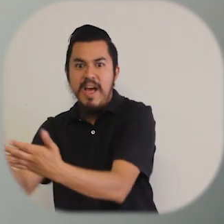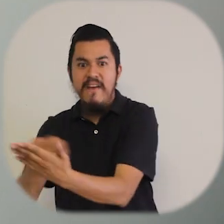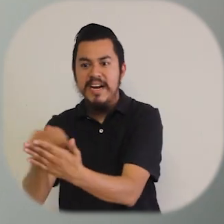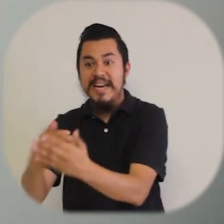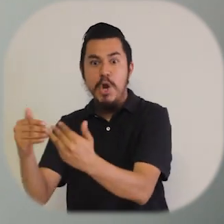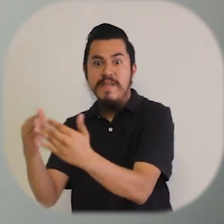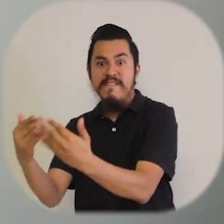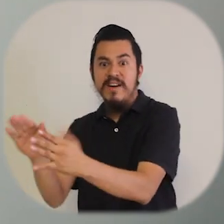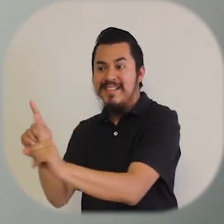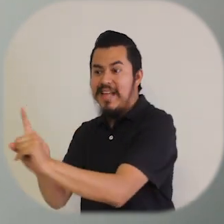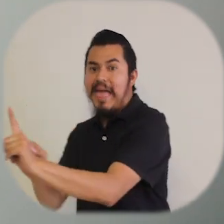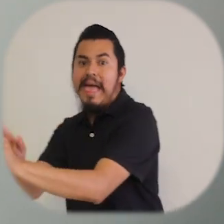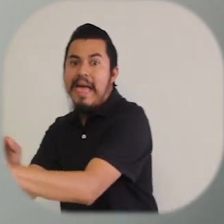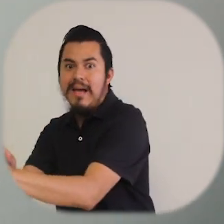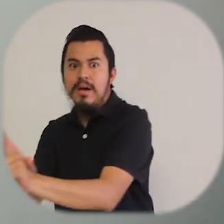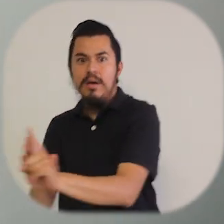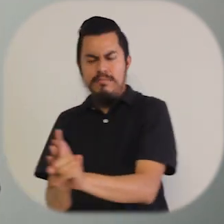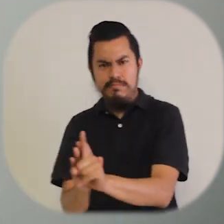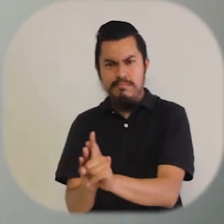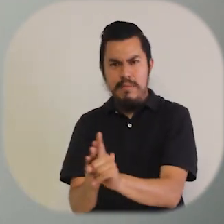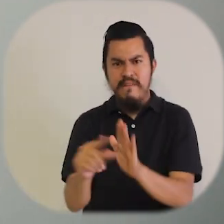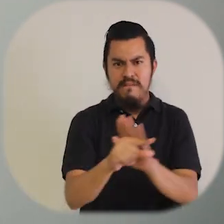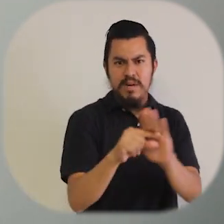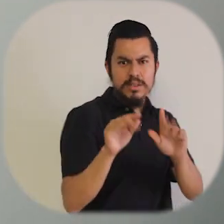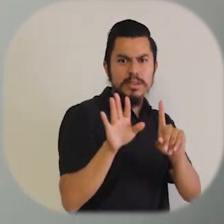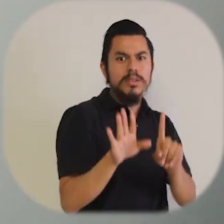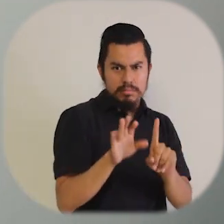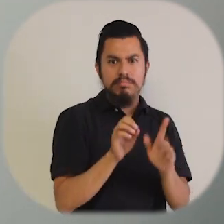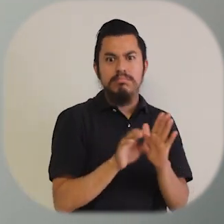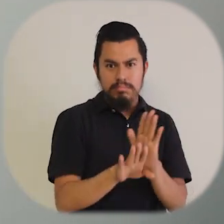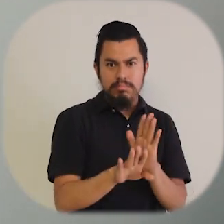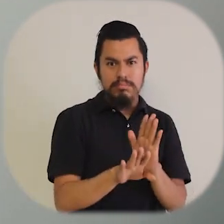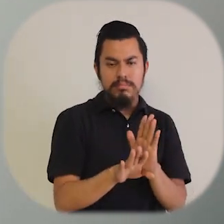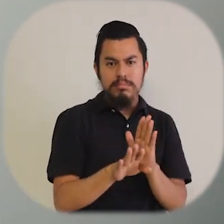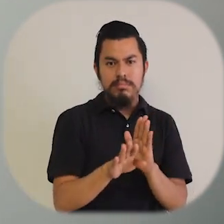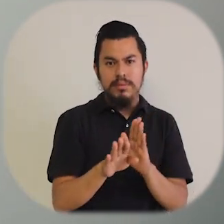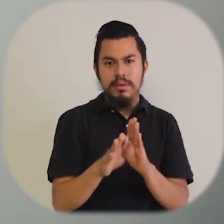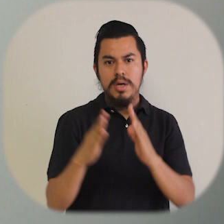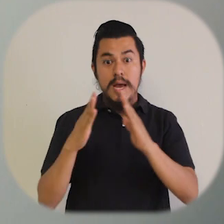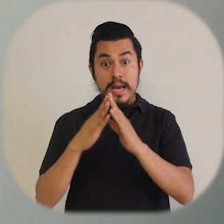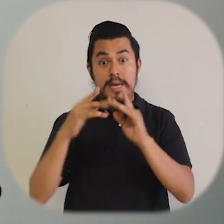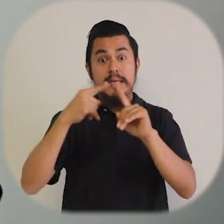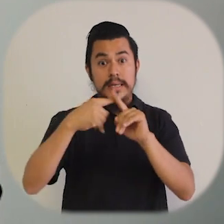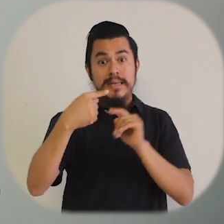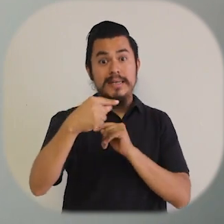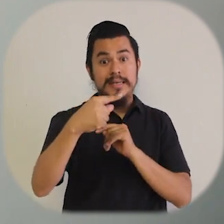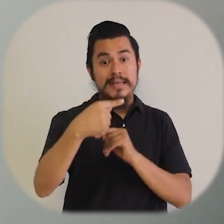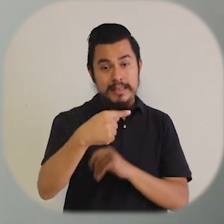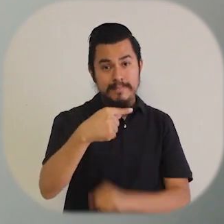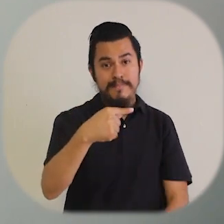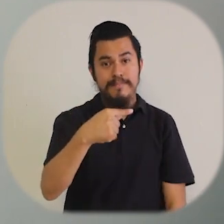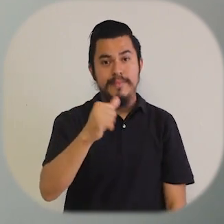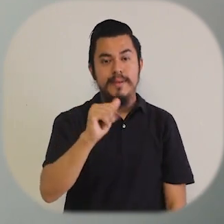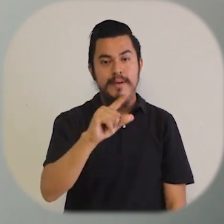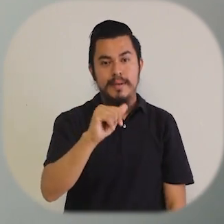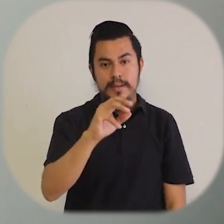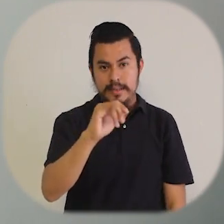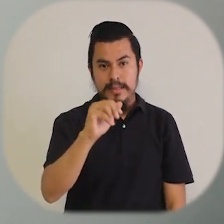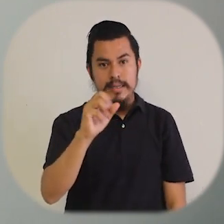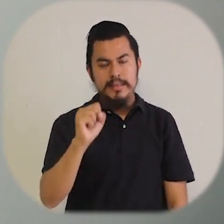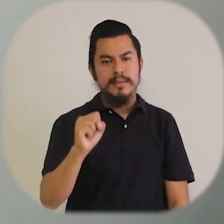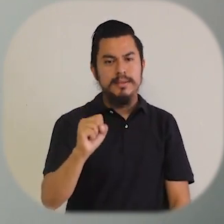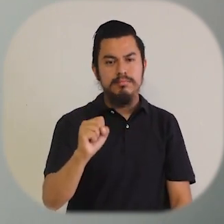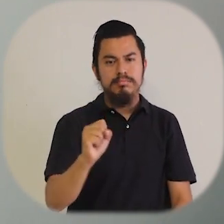6. La iglesia de Galacia, la carta a los Gálatas, se considera que